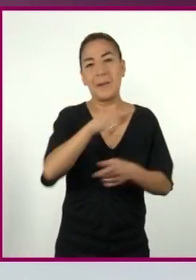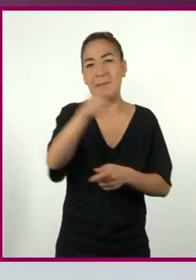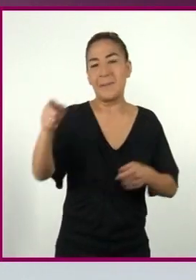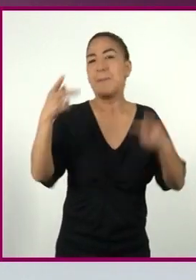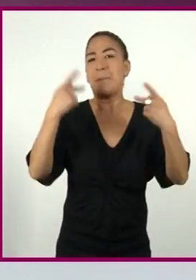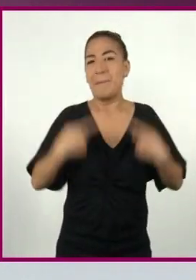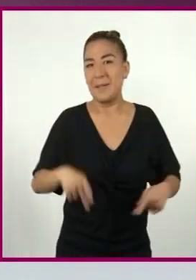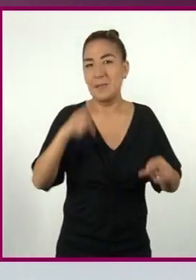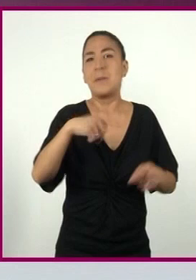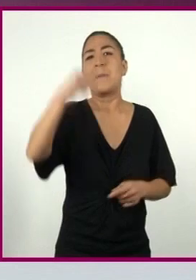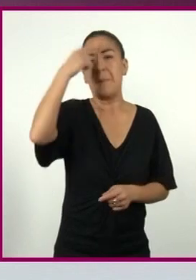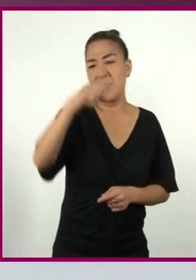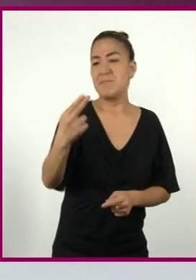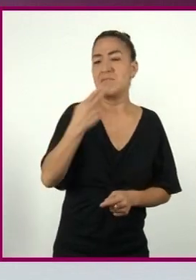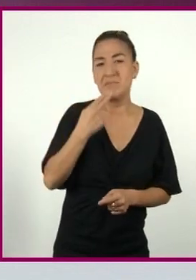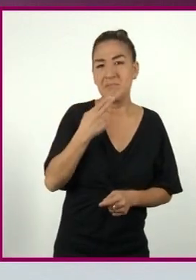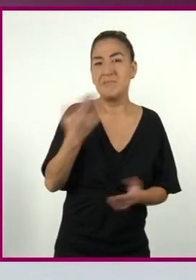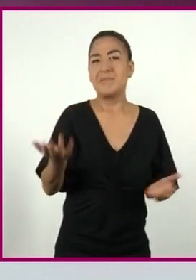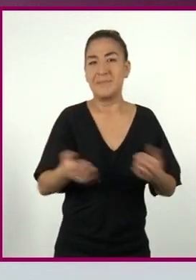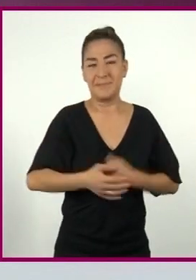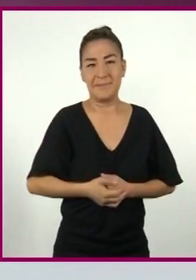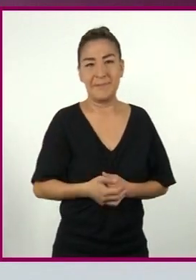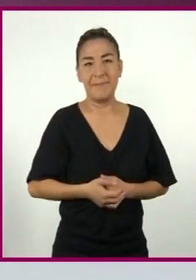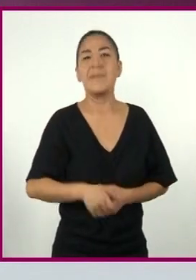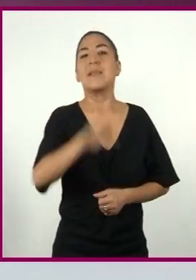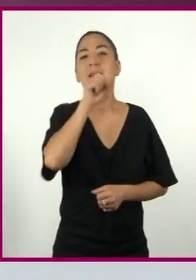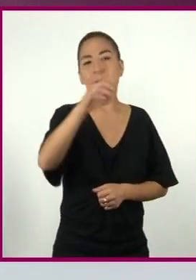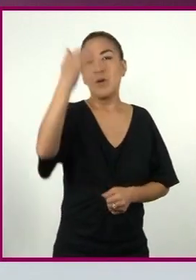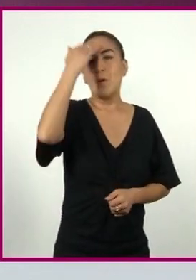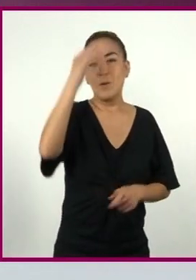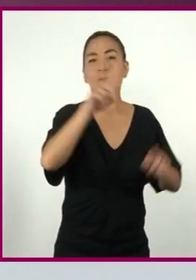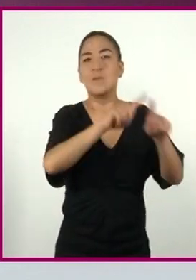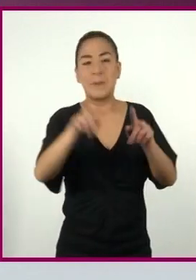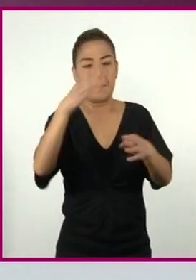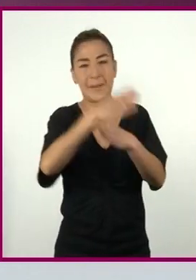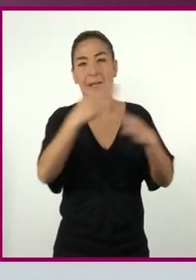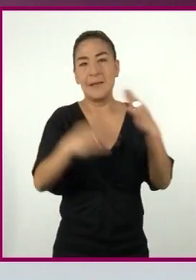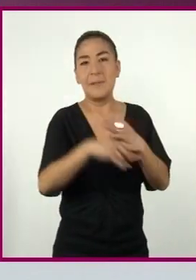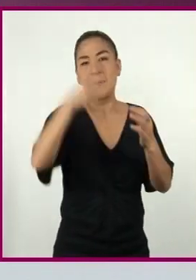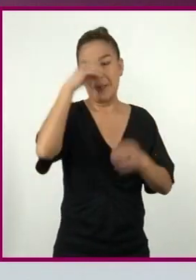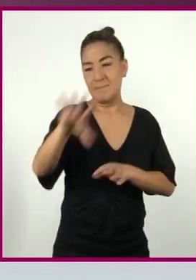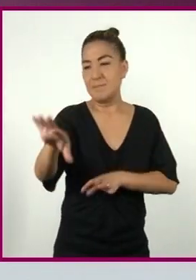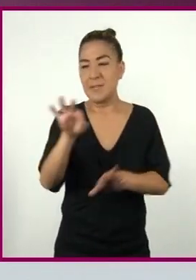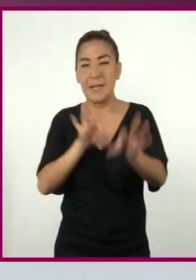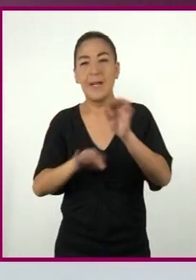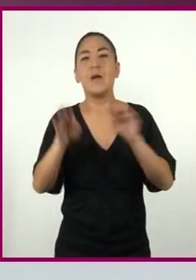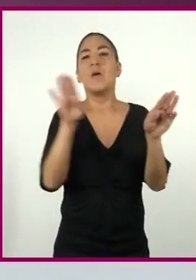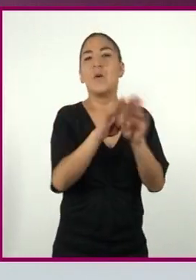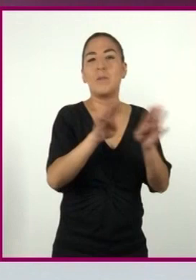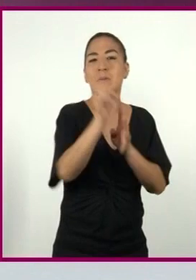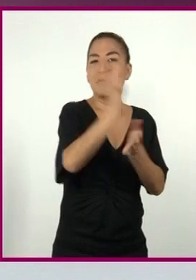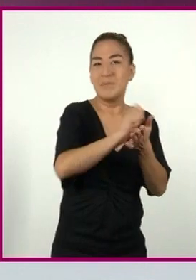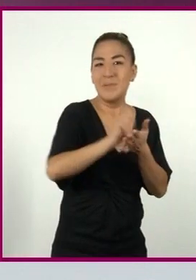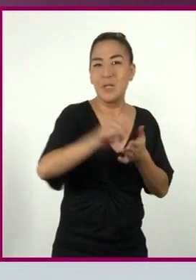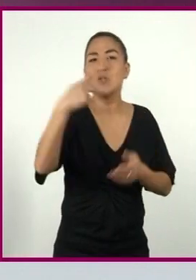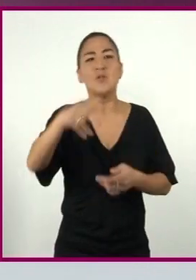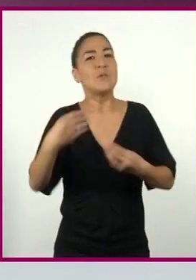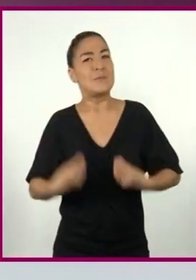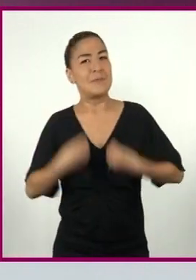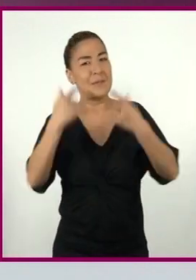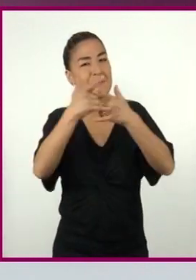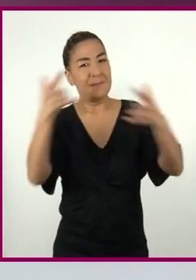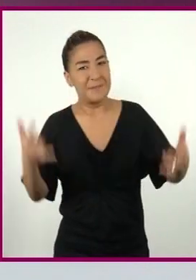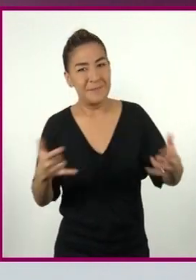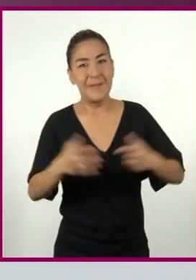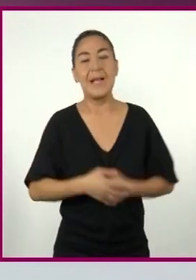son y para qué leerlas. Además, conocimos elementos para seleccionar personajes y escribir sus biografías.